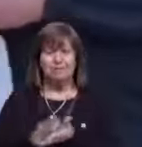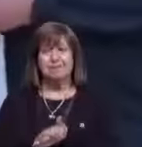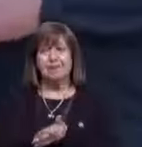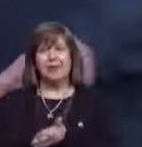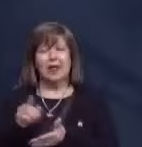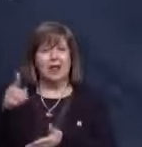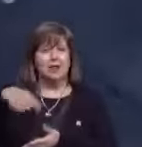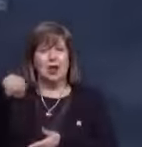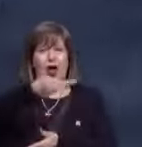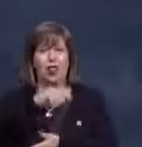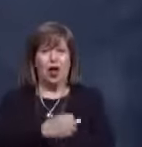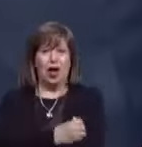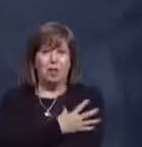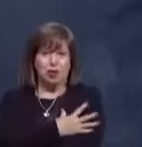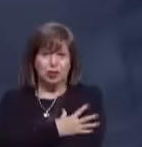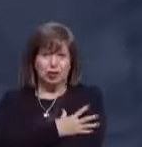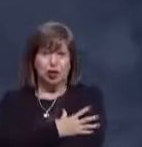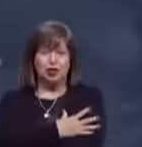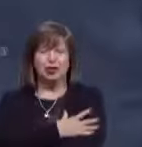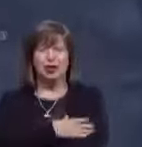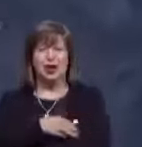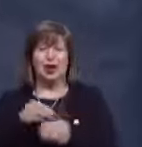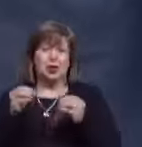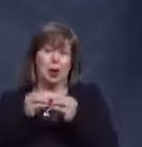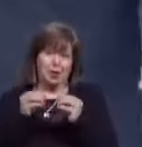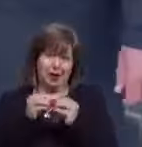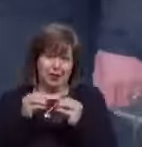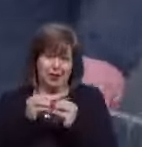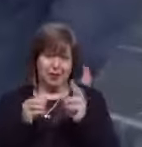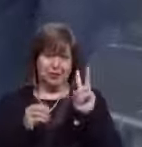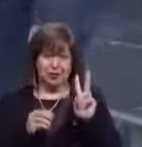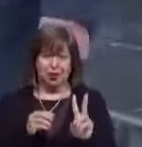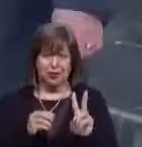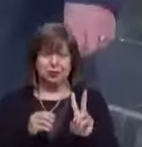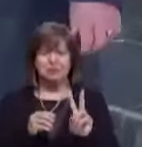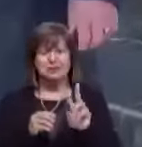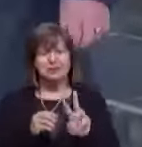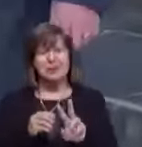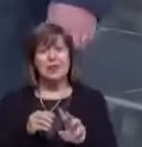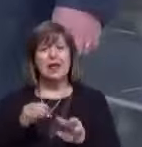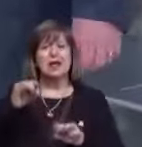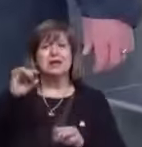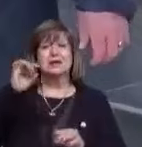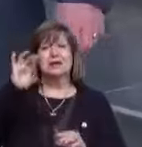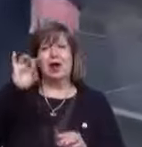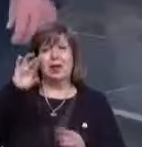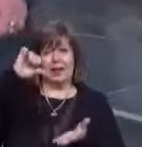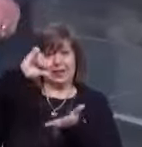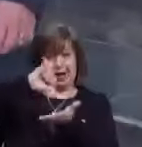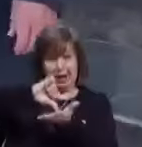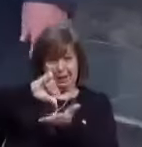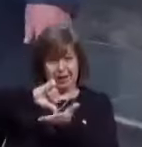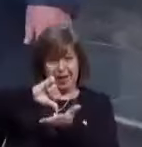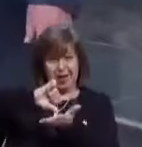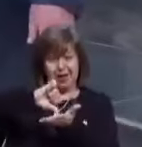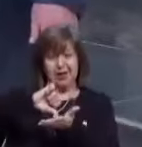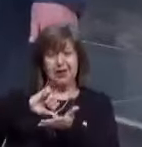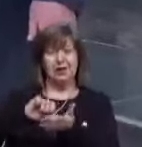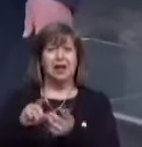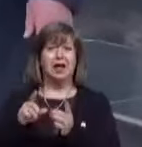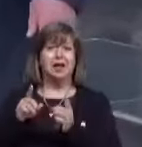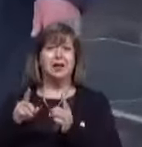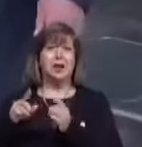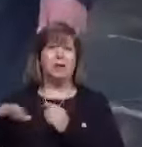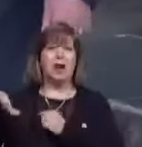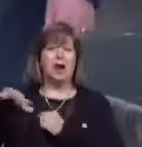imagínense. Se nota, de vuelta, Juli. Cada vez que hablamos de Malvinas, viste que uno lo siente como una espina clavada, uh-huh. como algo que todavía no hemos